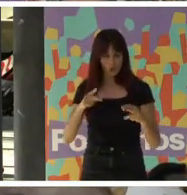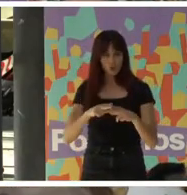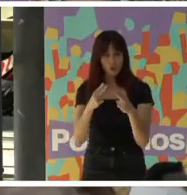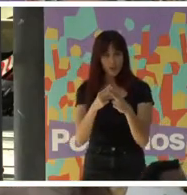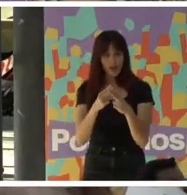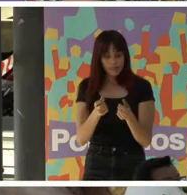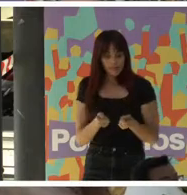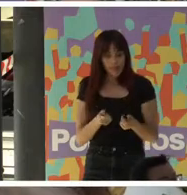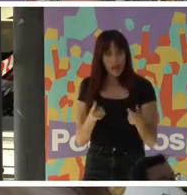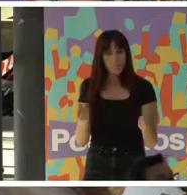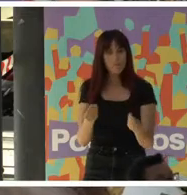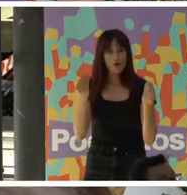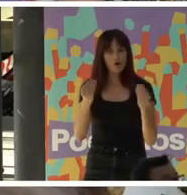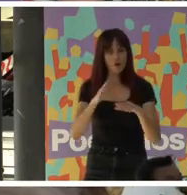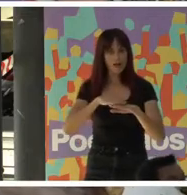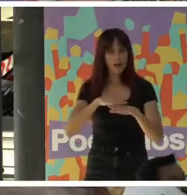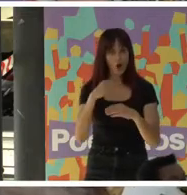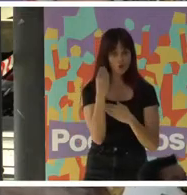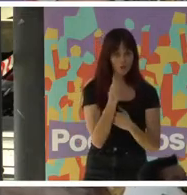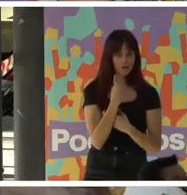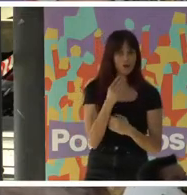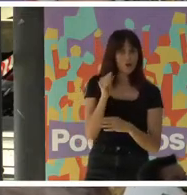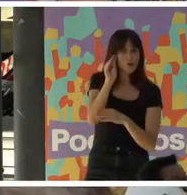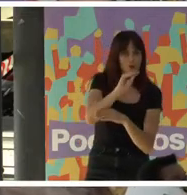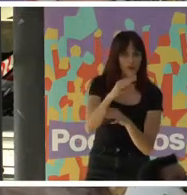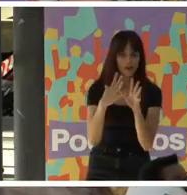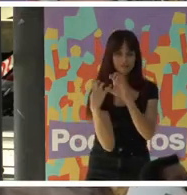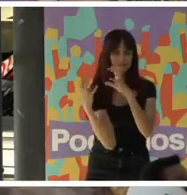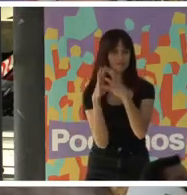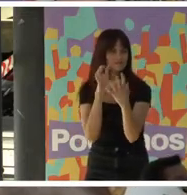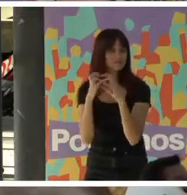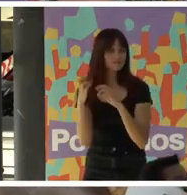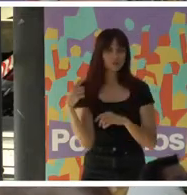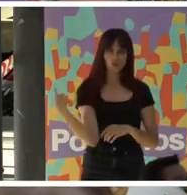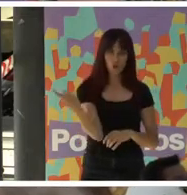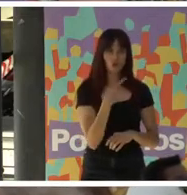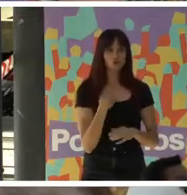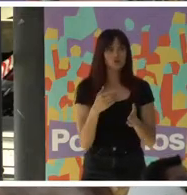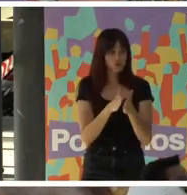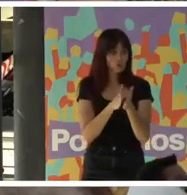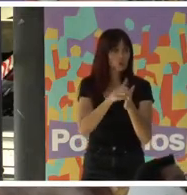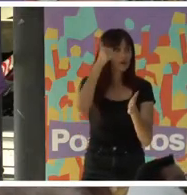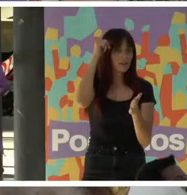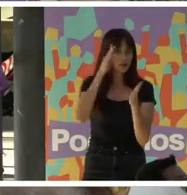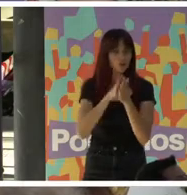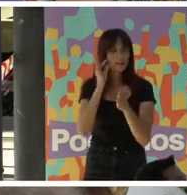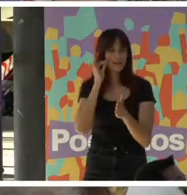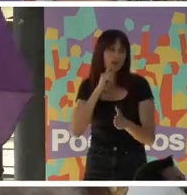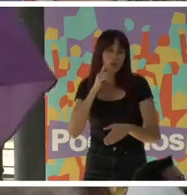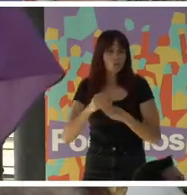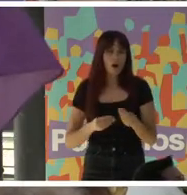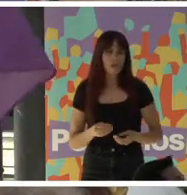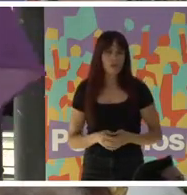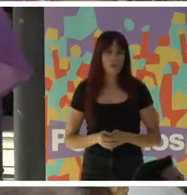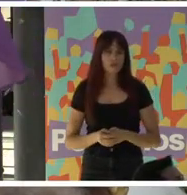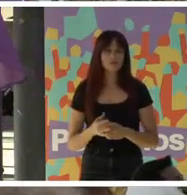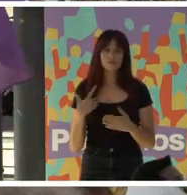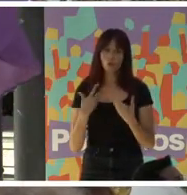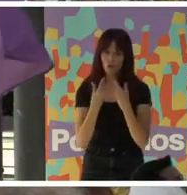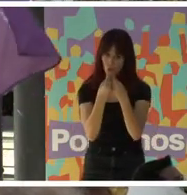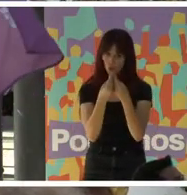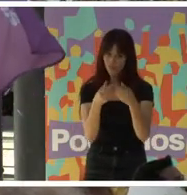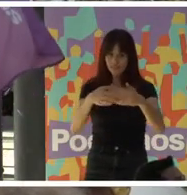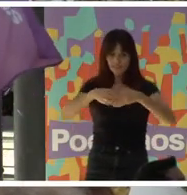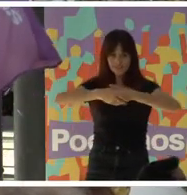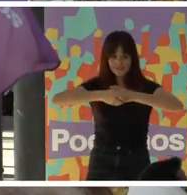sociedad para que realmente nos podamos cuidar entre todos y todas. Y eso, compañeros y compañeras, se hace de la mano, juntas.